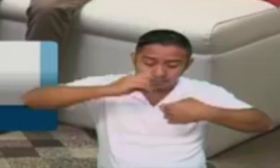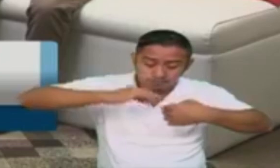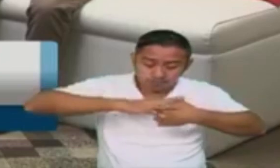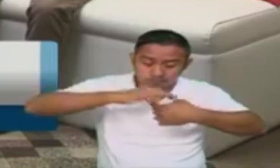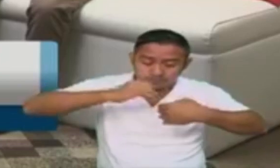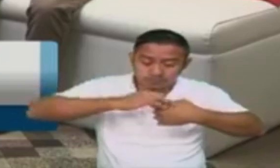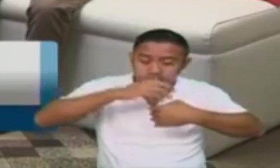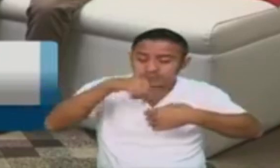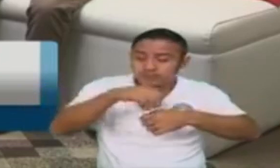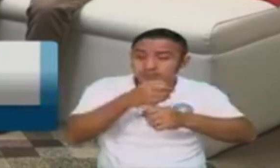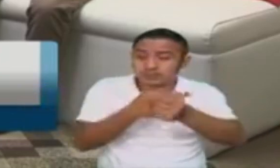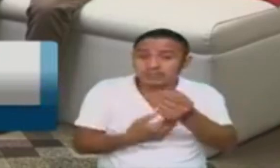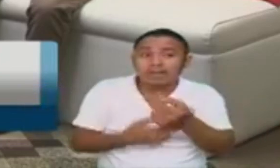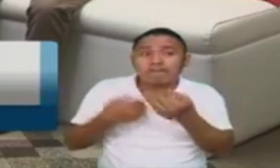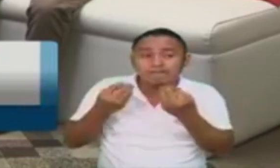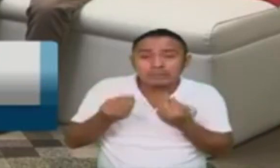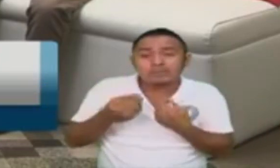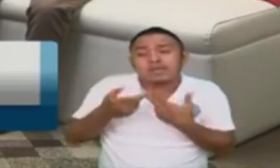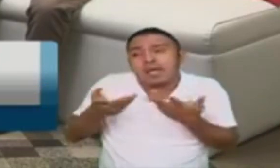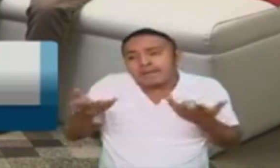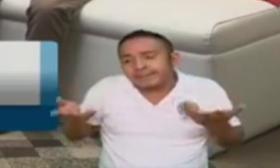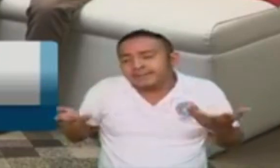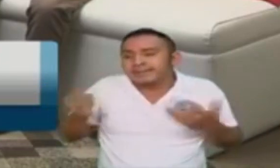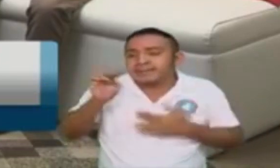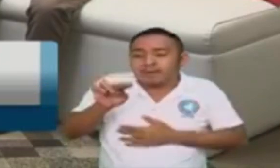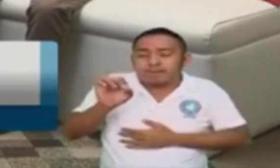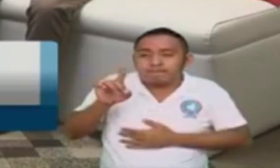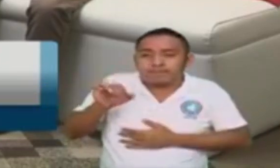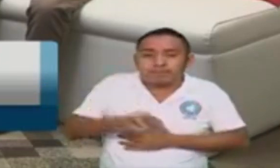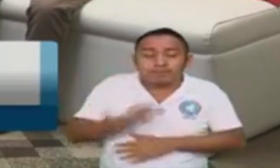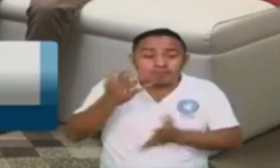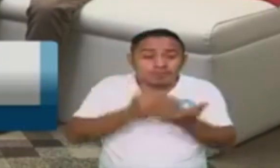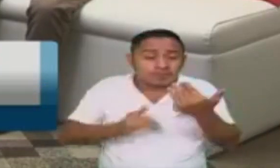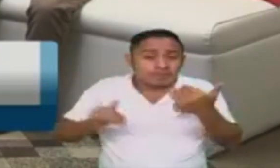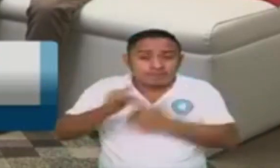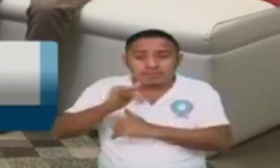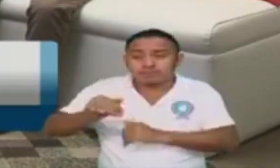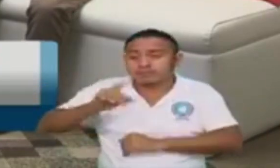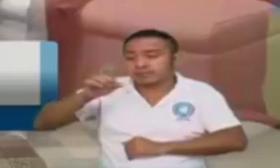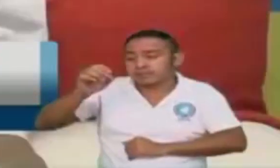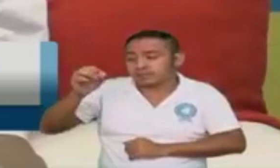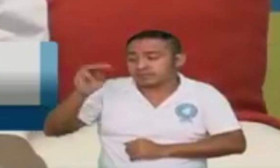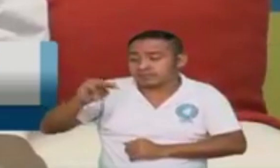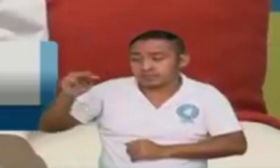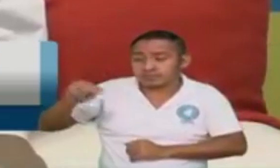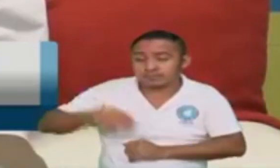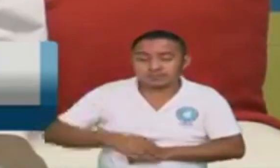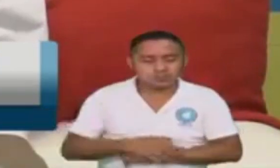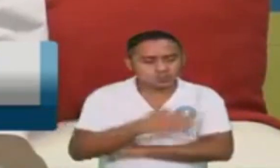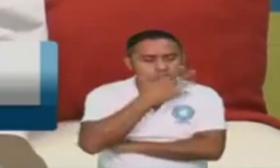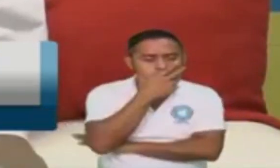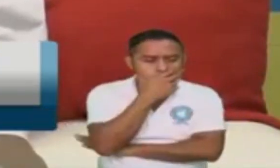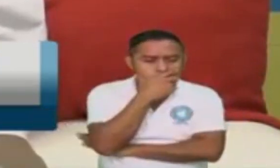esos indicios en un nódulo mayor de 10 milímetros, entonces uno ya no lo ve así como